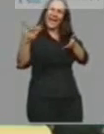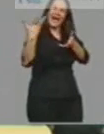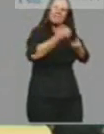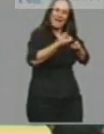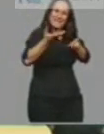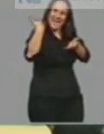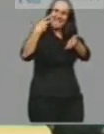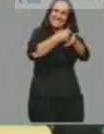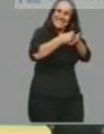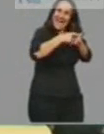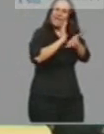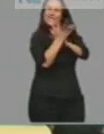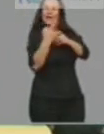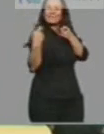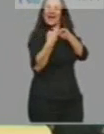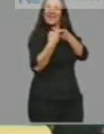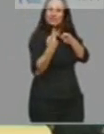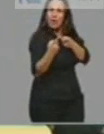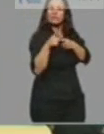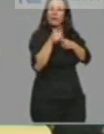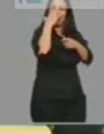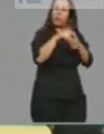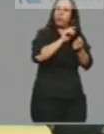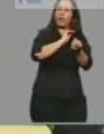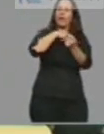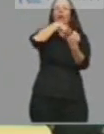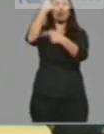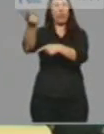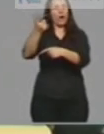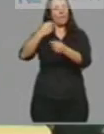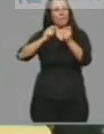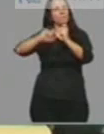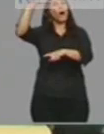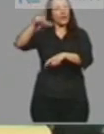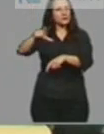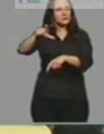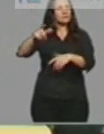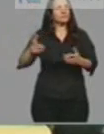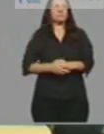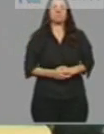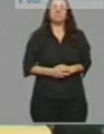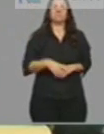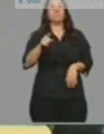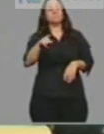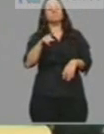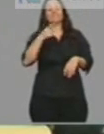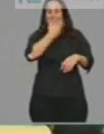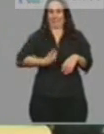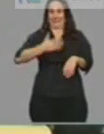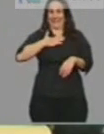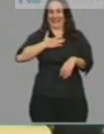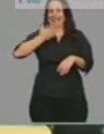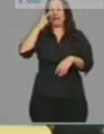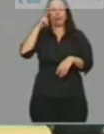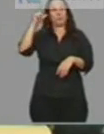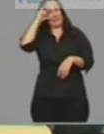y de asociarse al crecimiento de esa Argentina. Luego, durante mi presidencia en el año 2010,